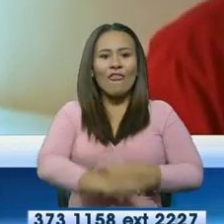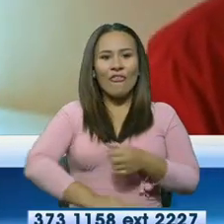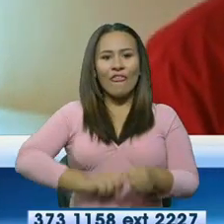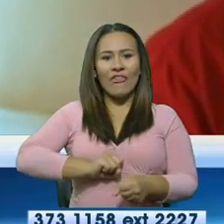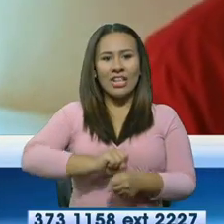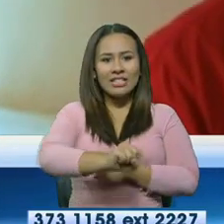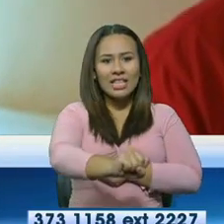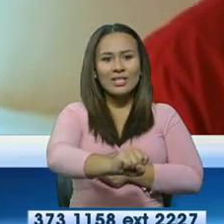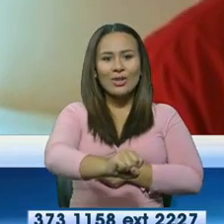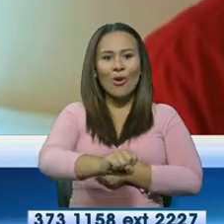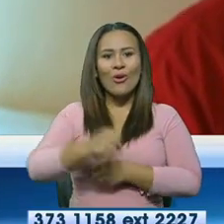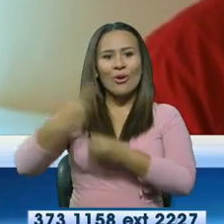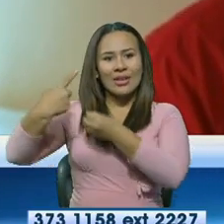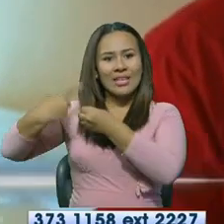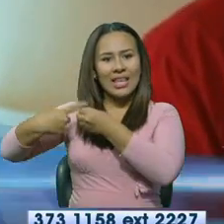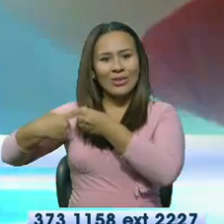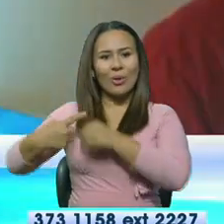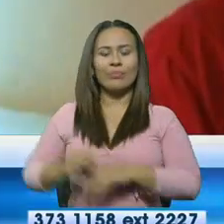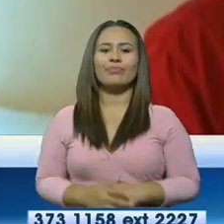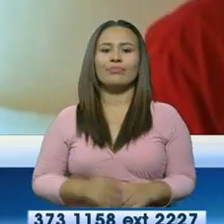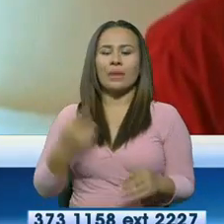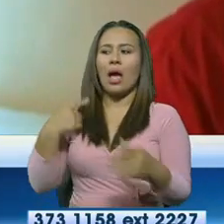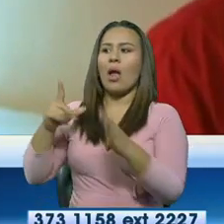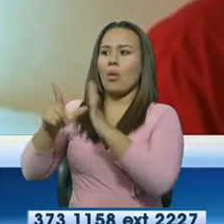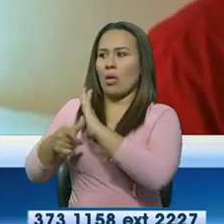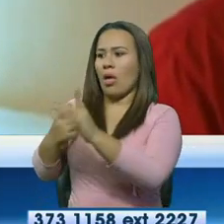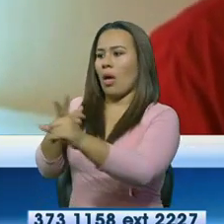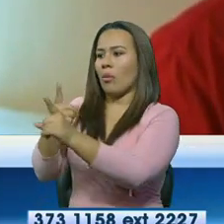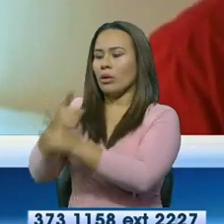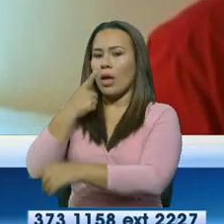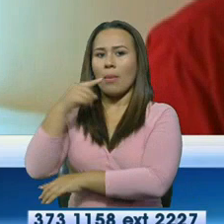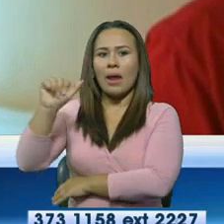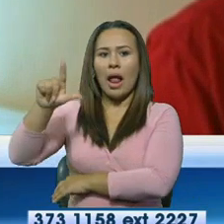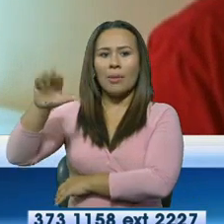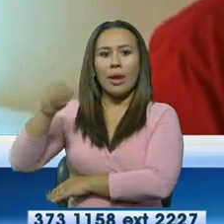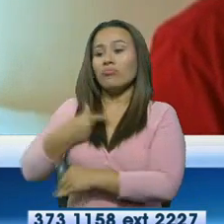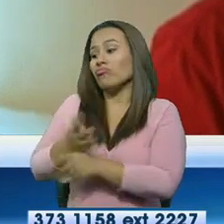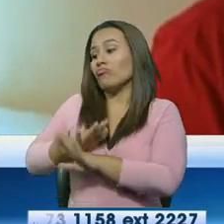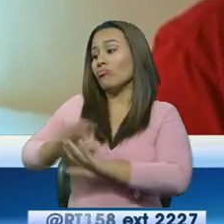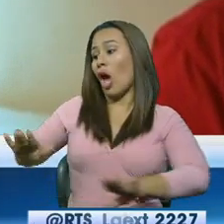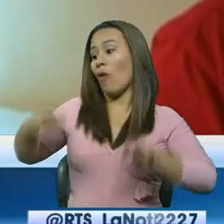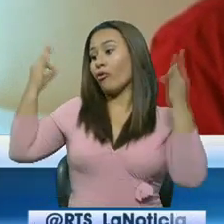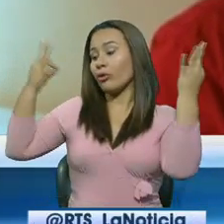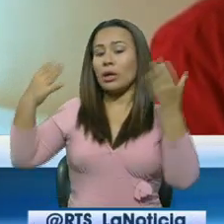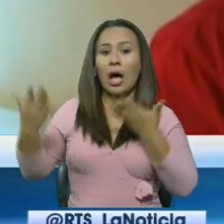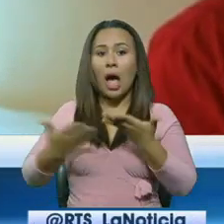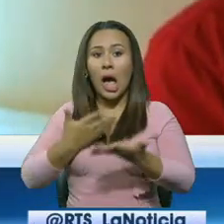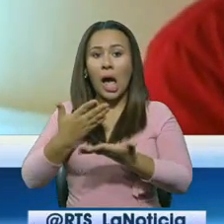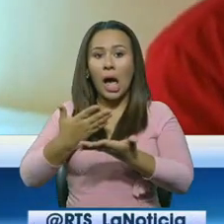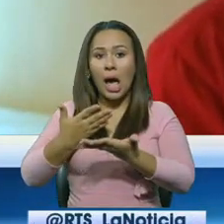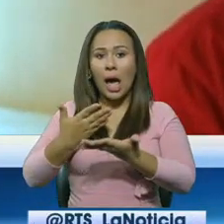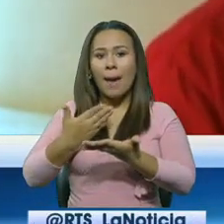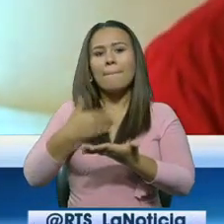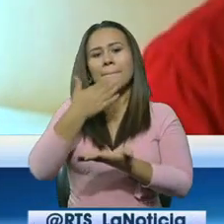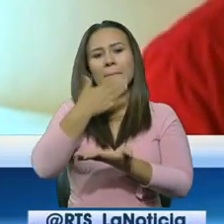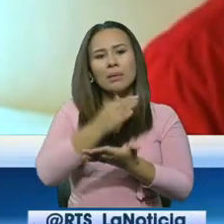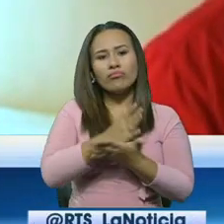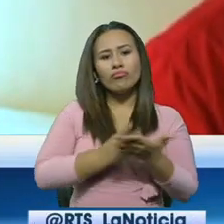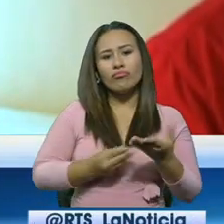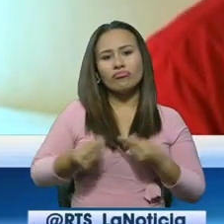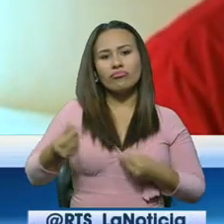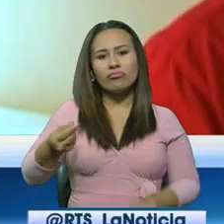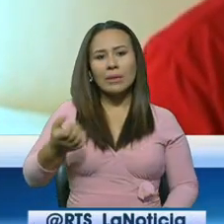grupo se encuentra con Alvarado y le establece el hecho de que ya habían fundado la ciudad y lo que le proponen es darle una compensación